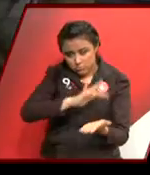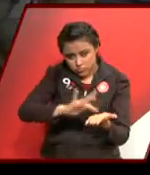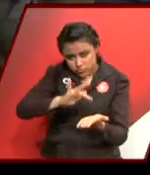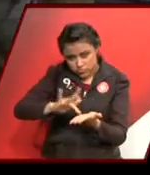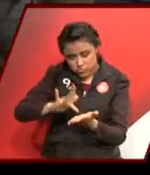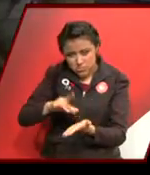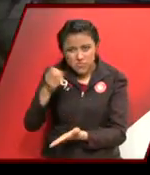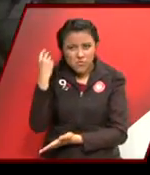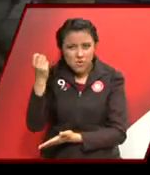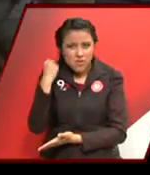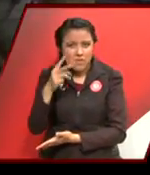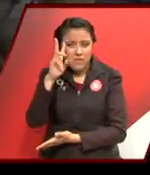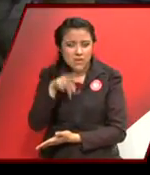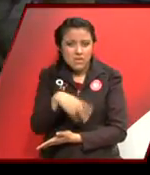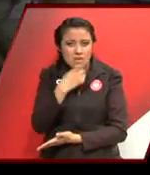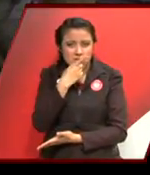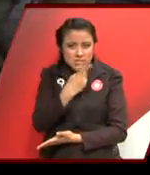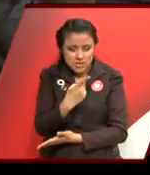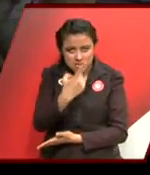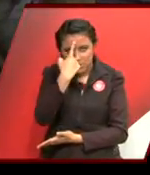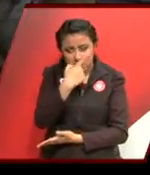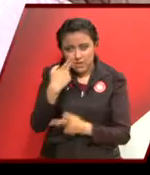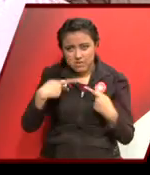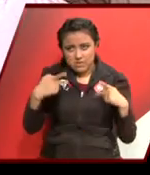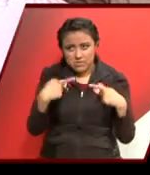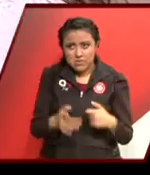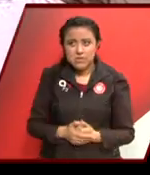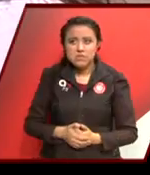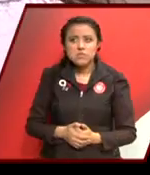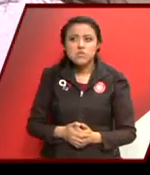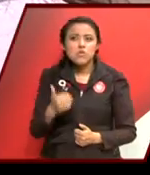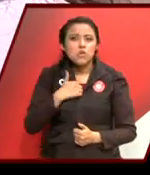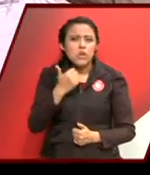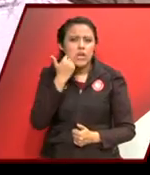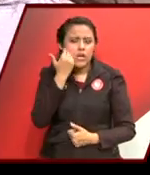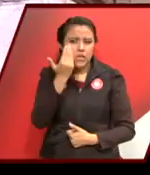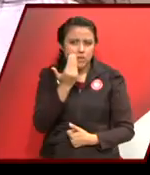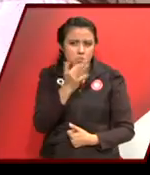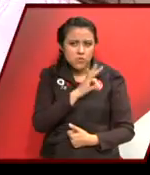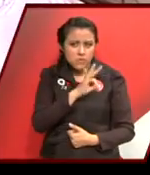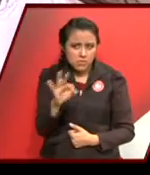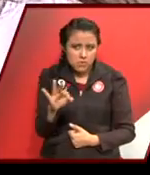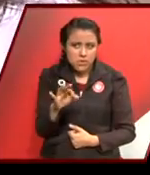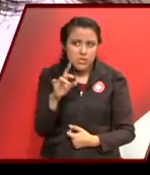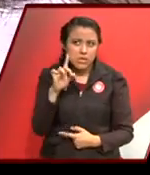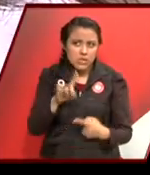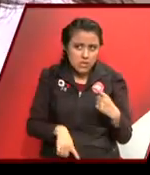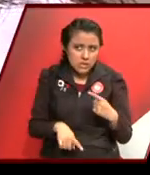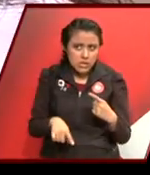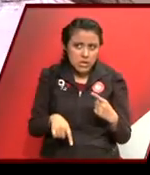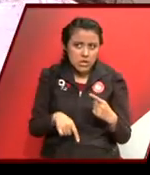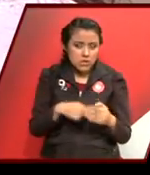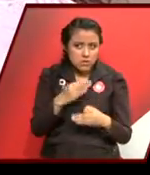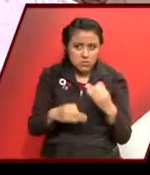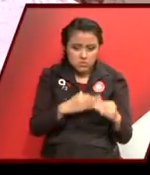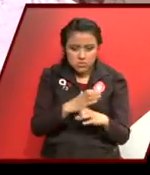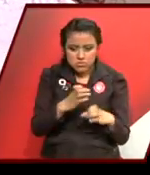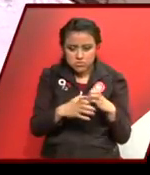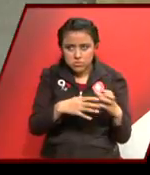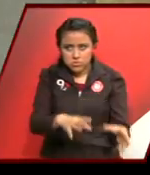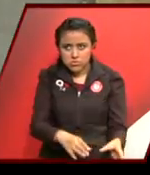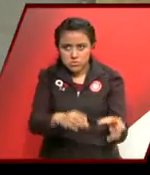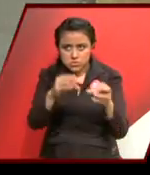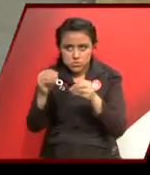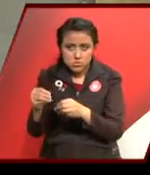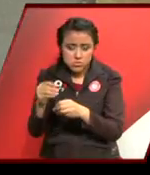dicha conferencia se ofreció a sus ciudadanos. Yo quisiera que tiraran, se llevaran el escombro y nos dieran,